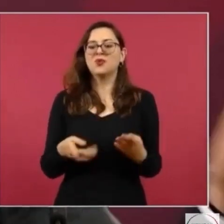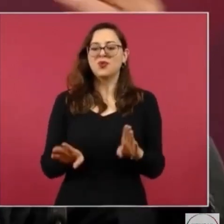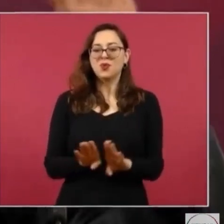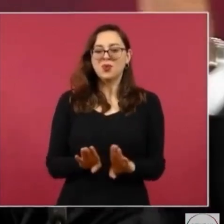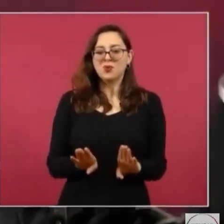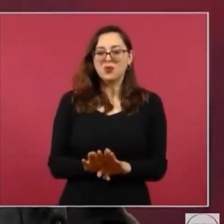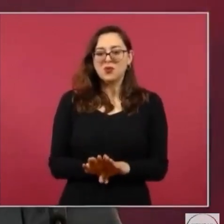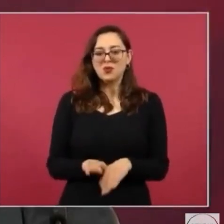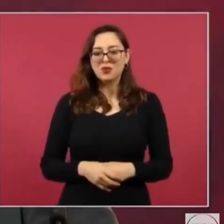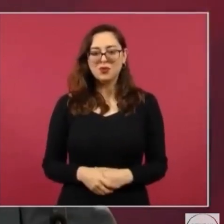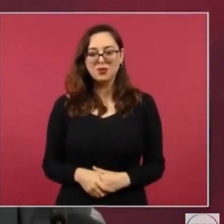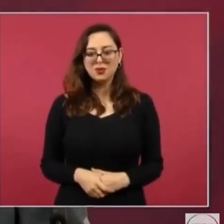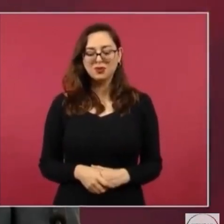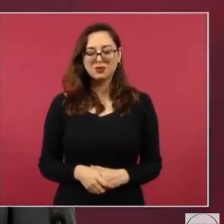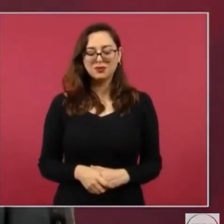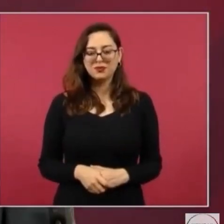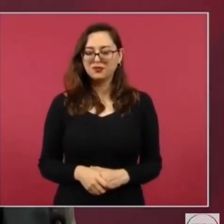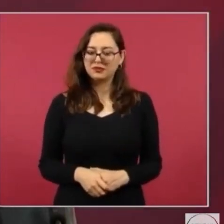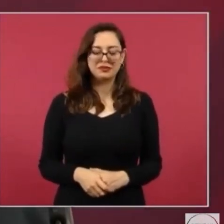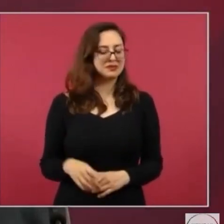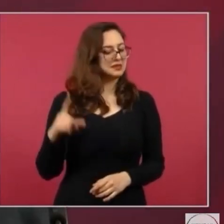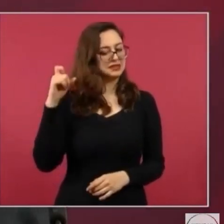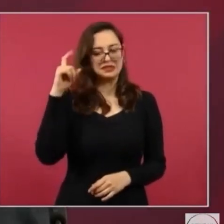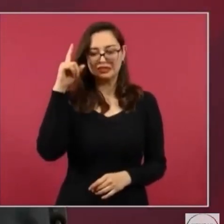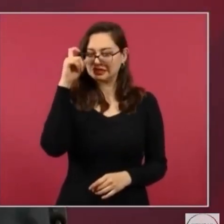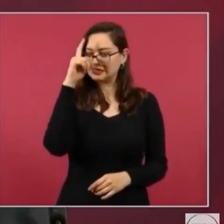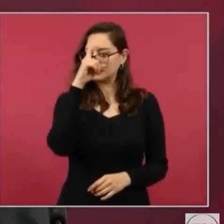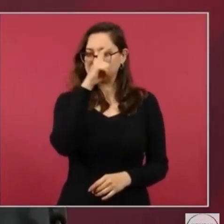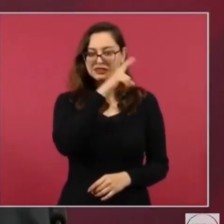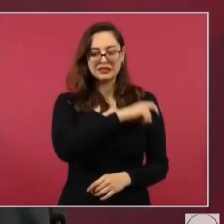Es una cosa muy complicada